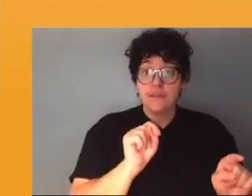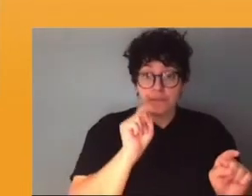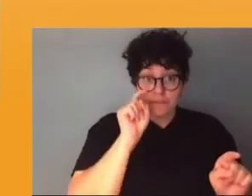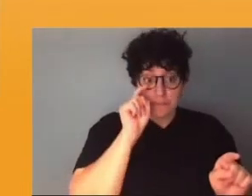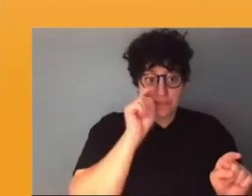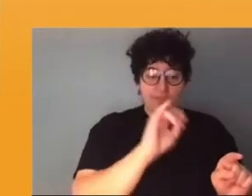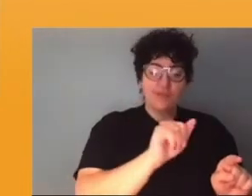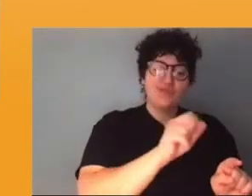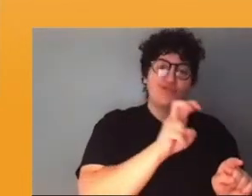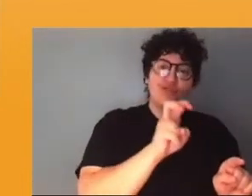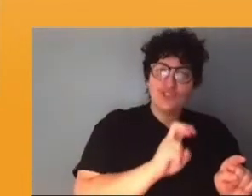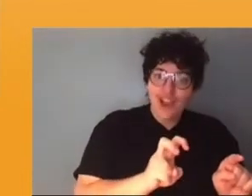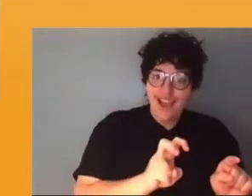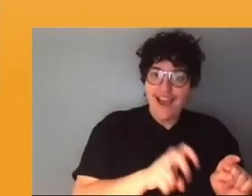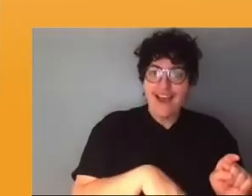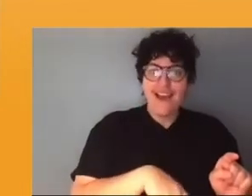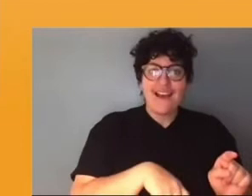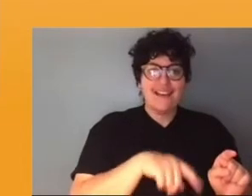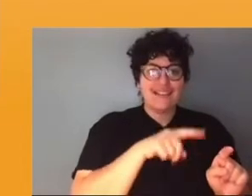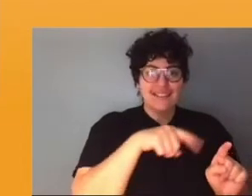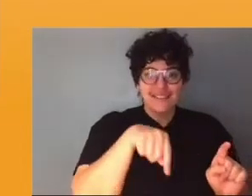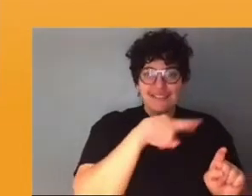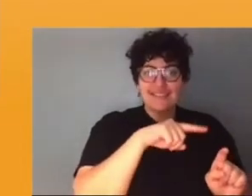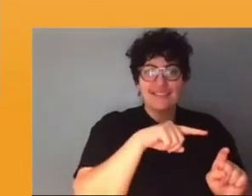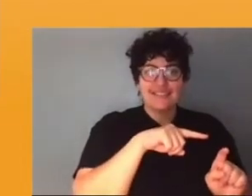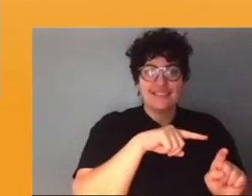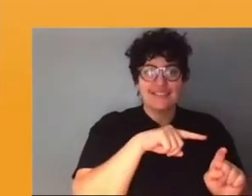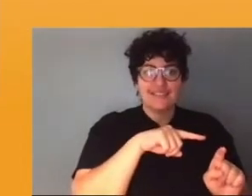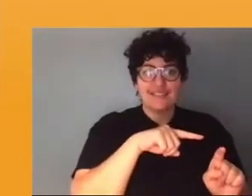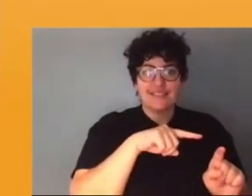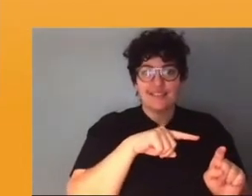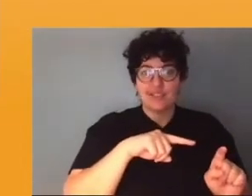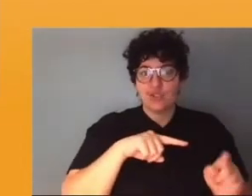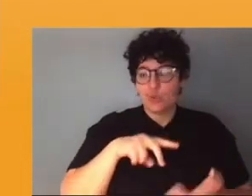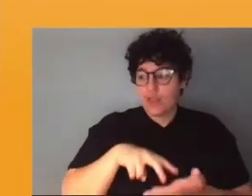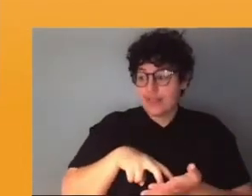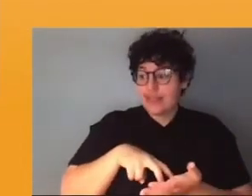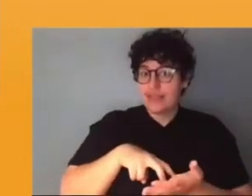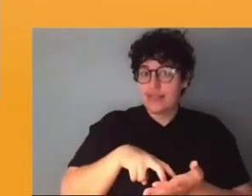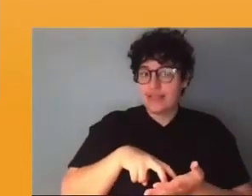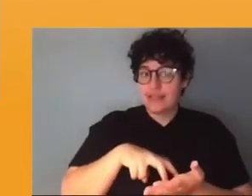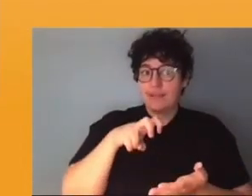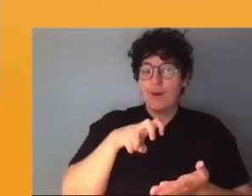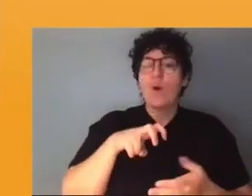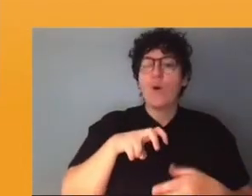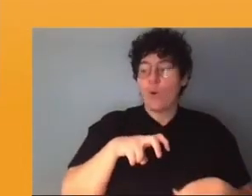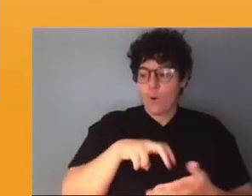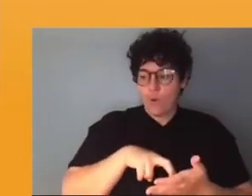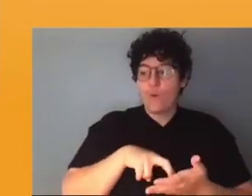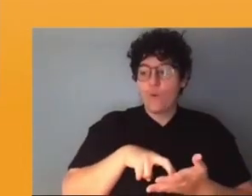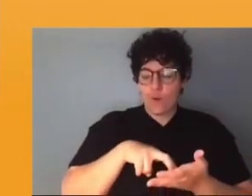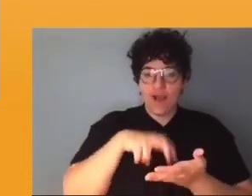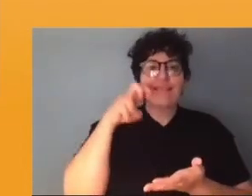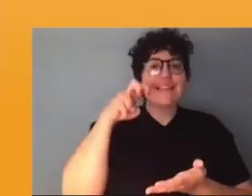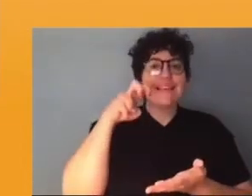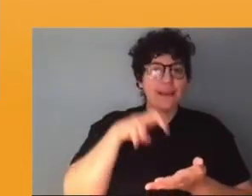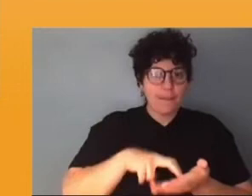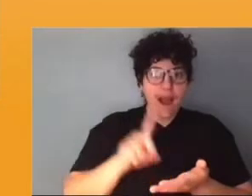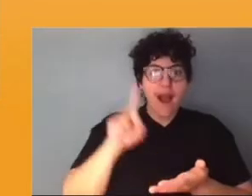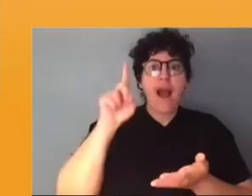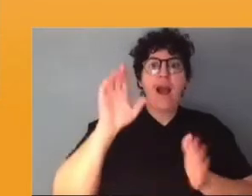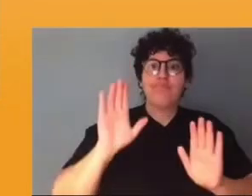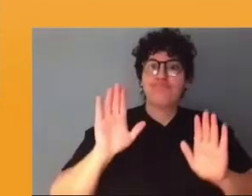ballet, baile de jazz, tienden a saltar hacia arriba para alcanzar el